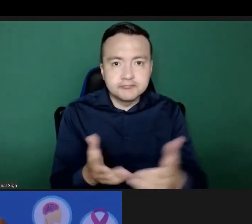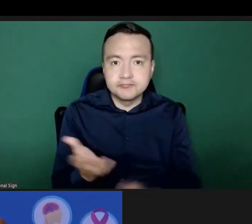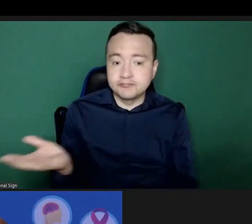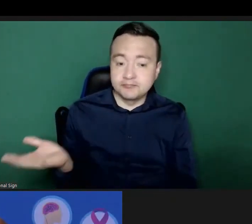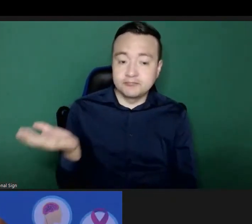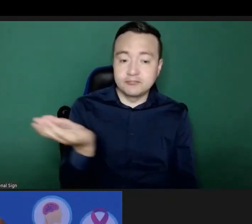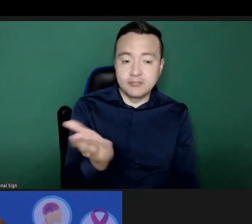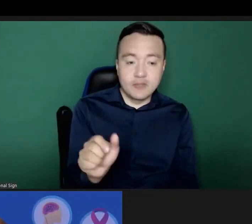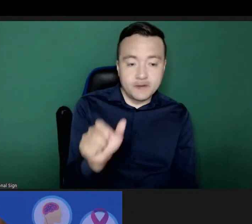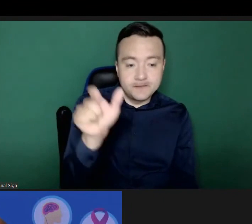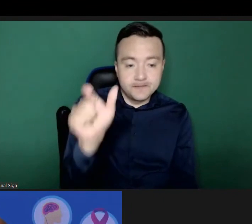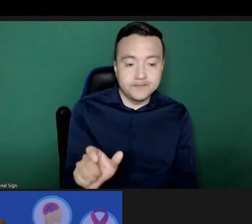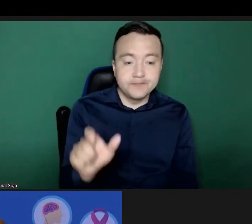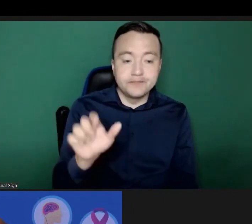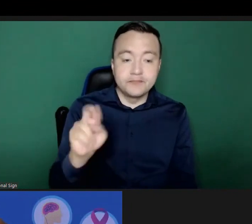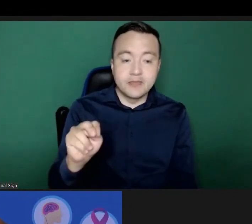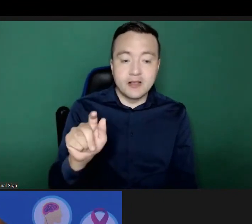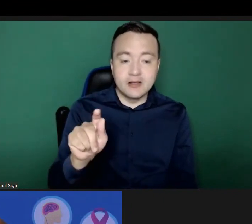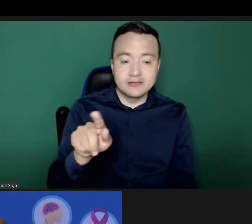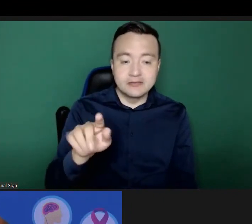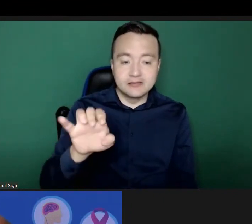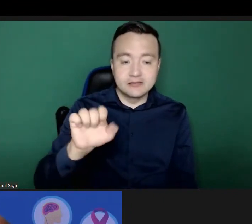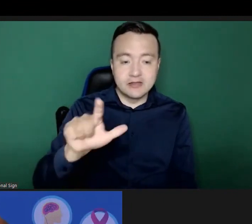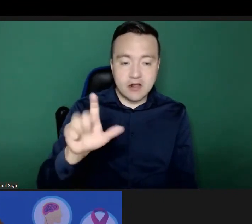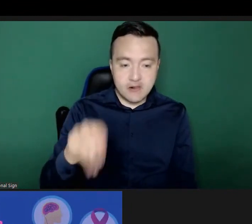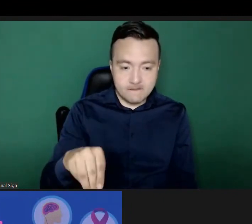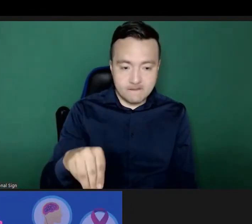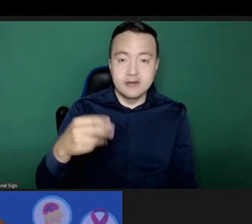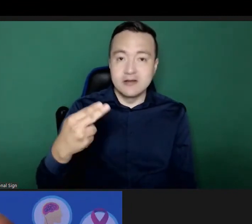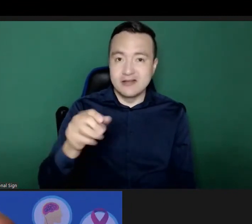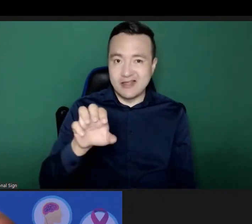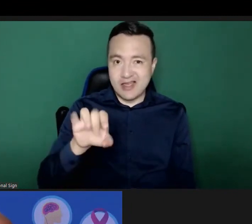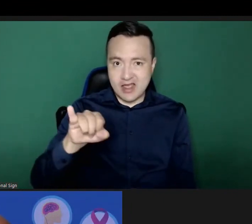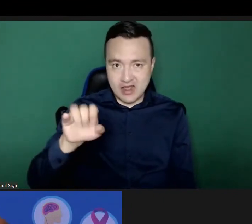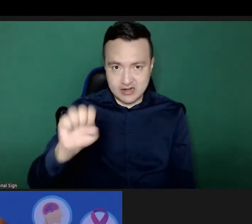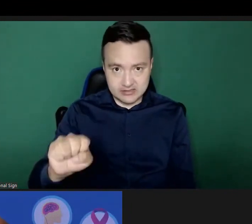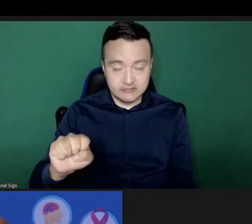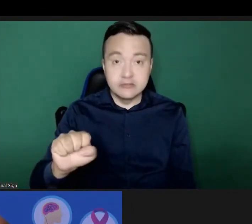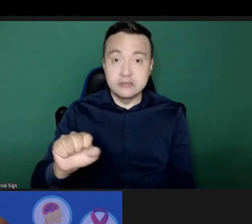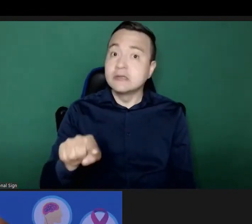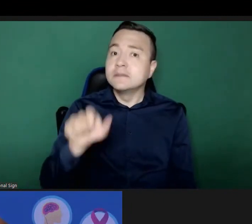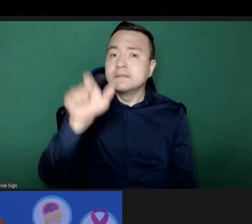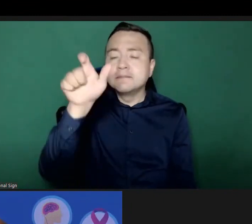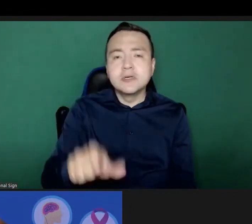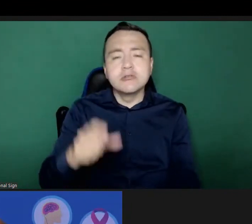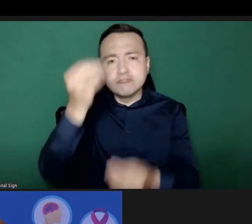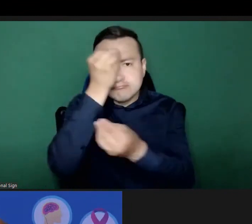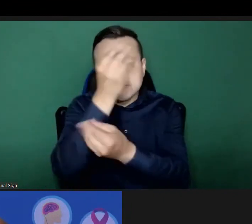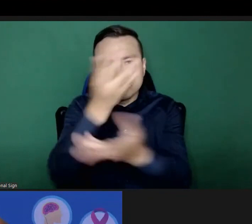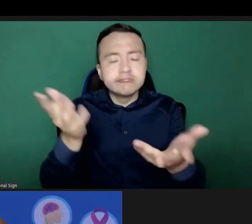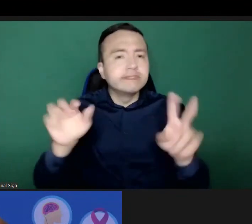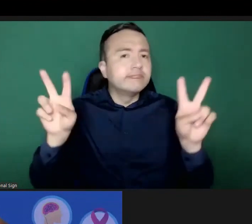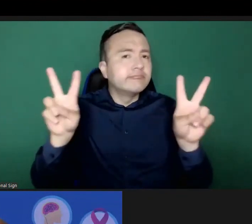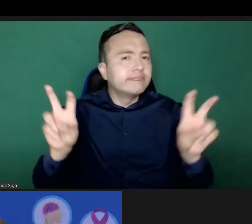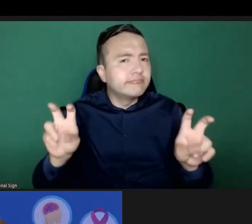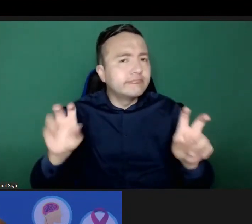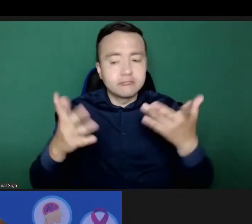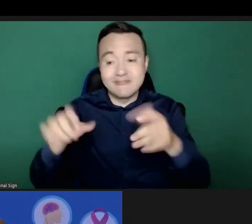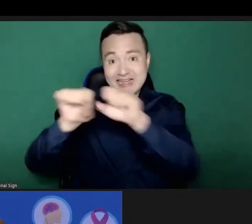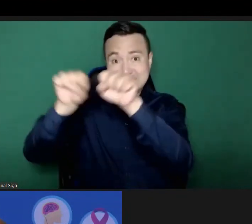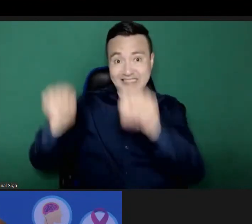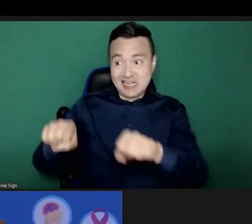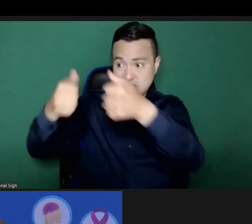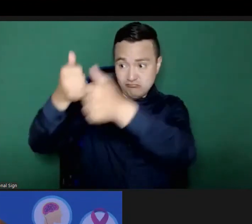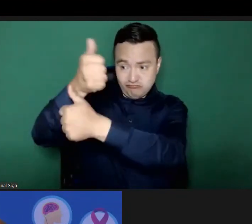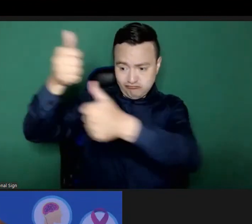Salud Mental y Emergencias de Salud, para hablarnos de cómo transformar los sistemas de salud para una gestión adecuada de